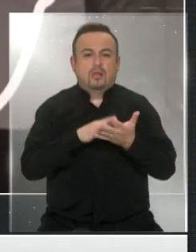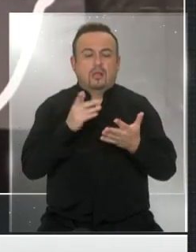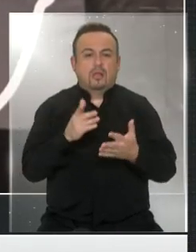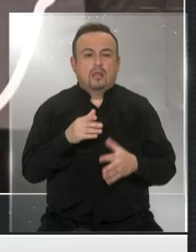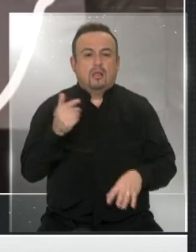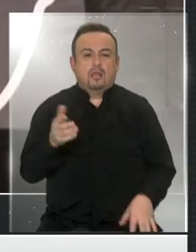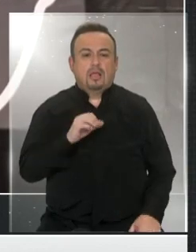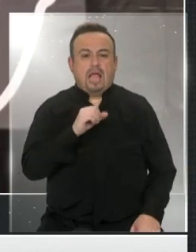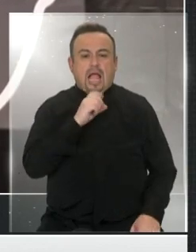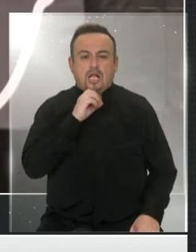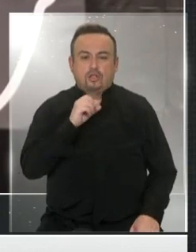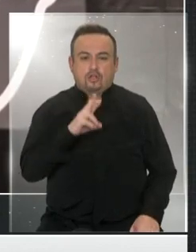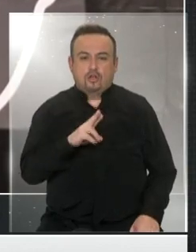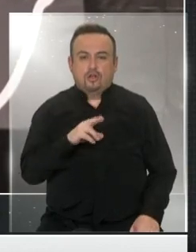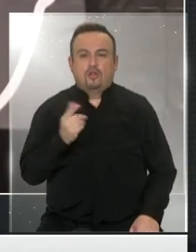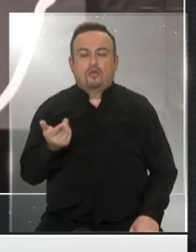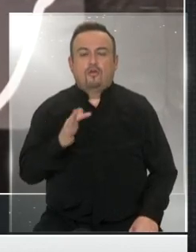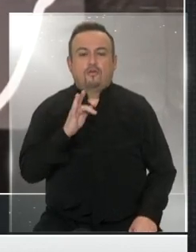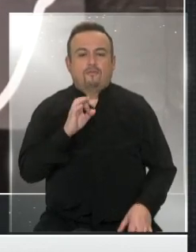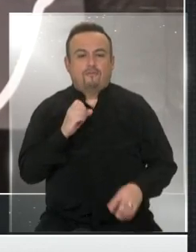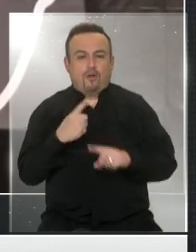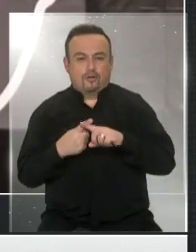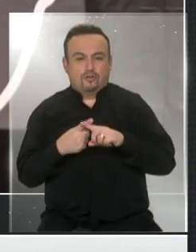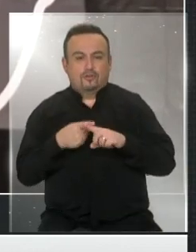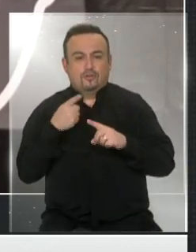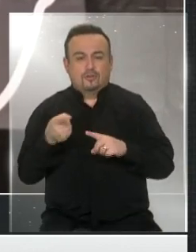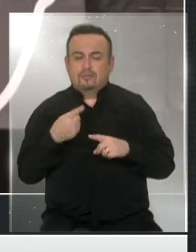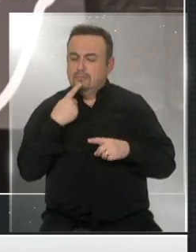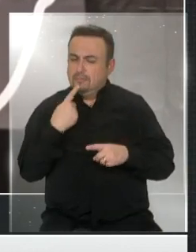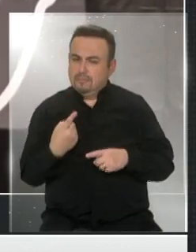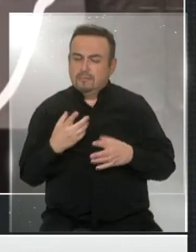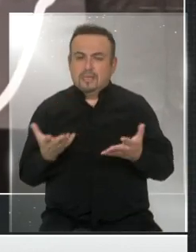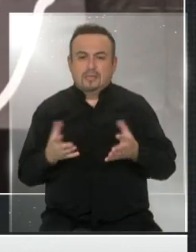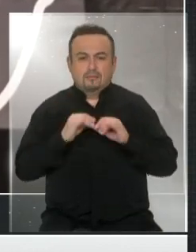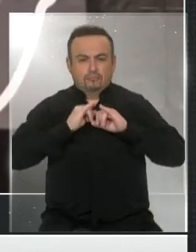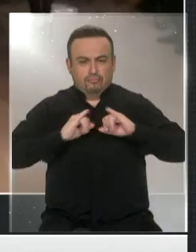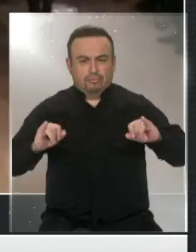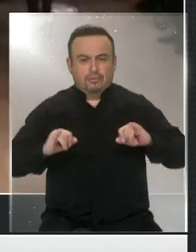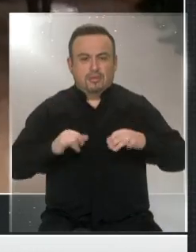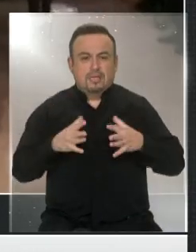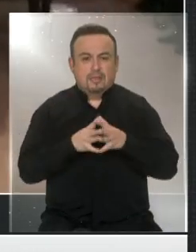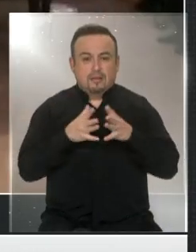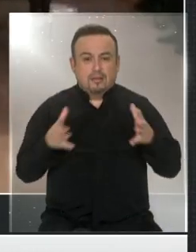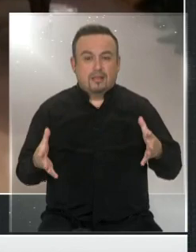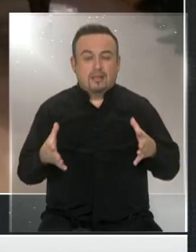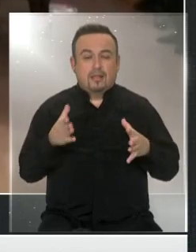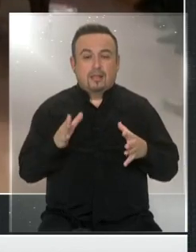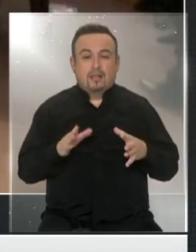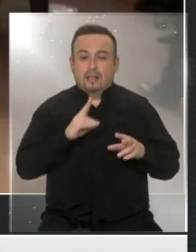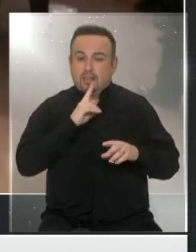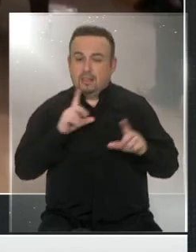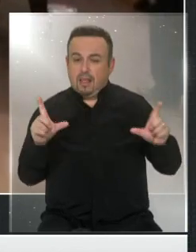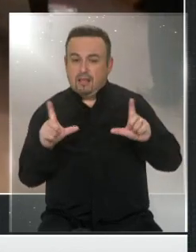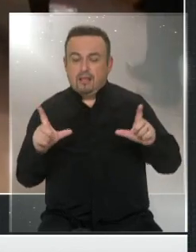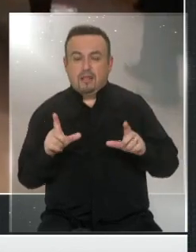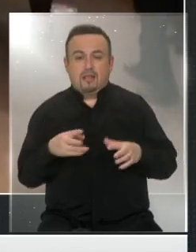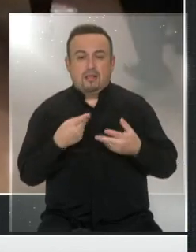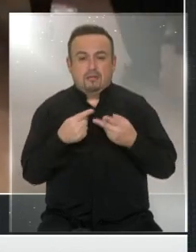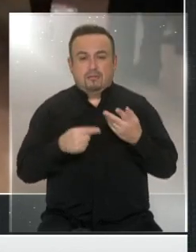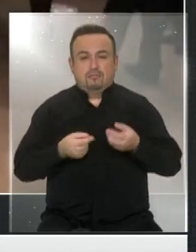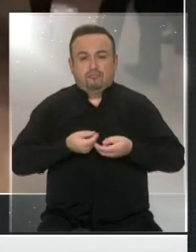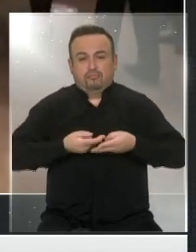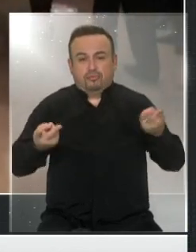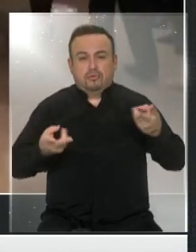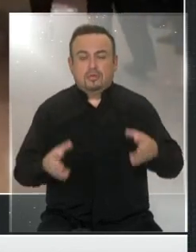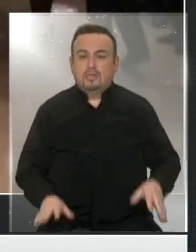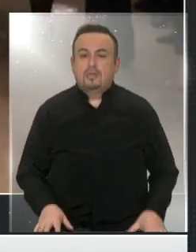actor Jamie Foxx. Fue una transmisión, además, que se emitió tanto por el cable como por los canales de señal